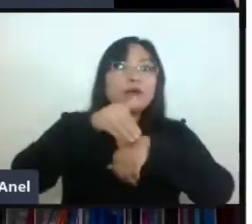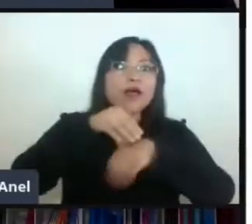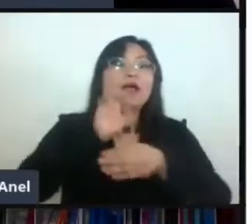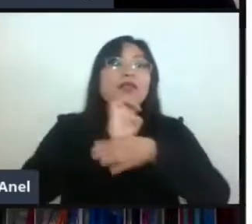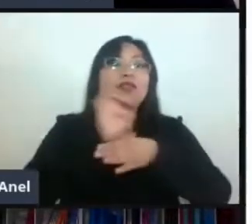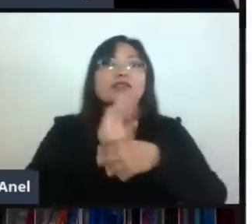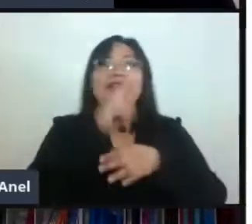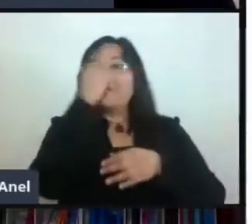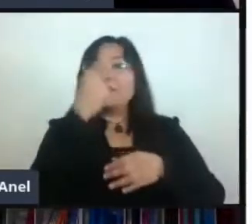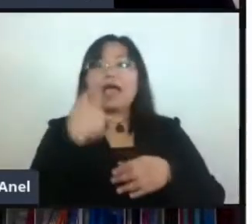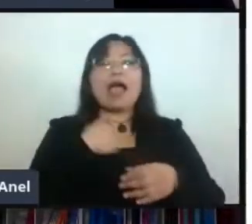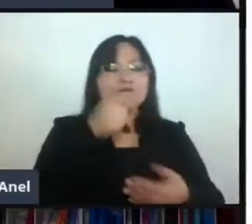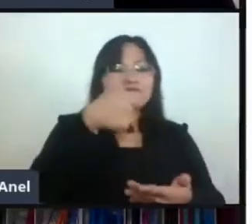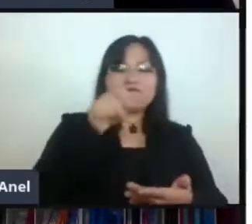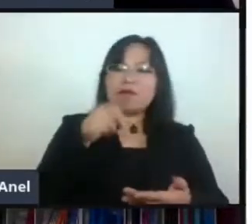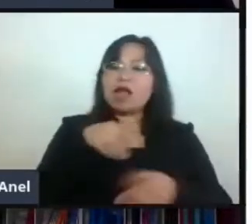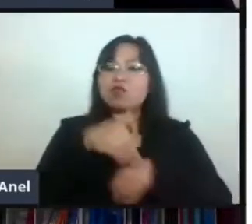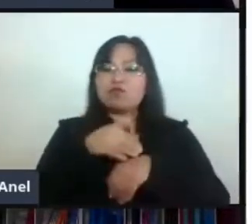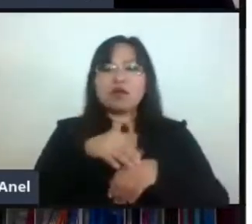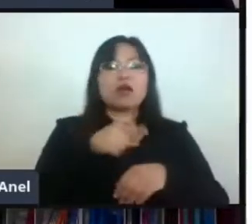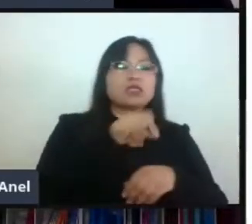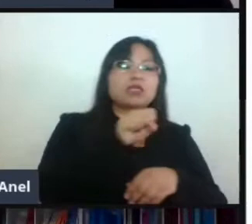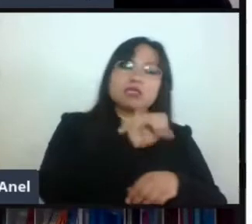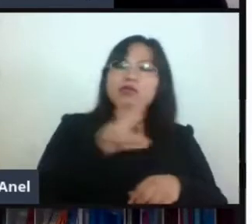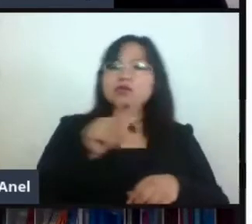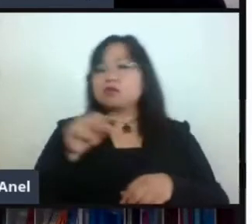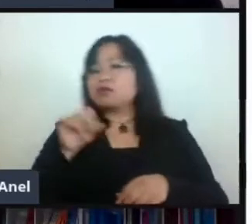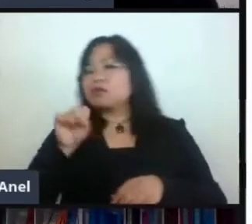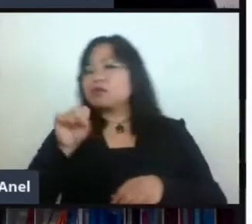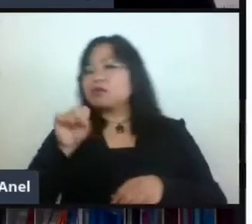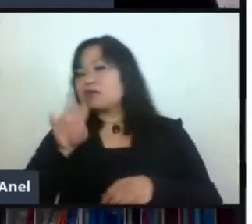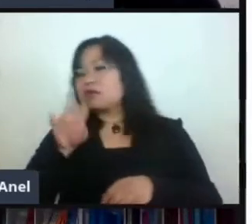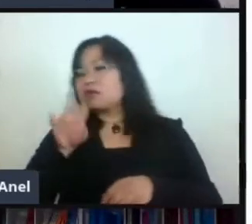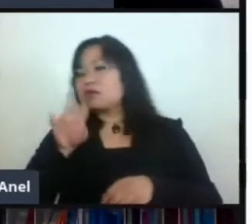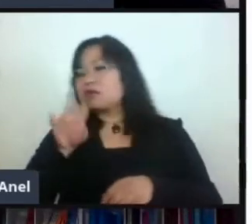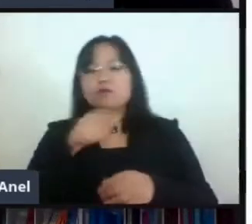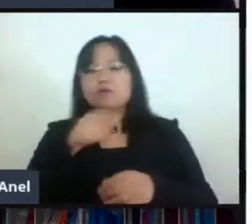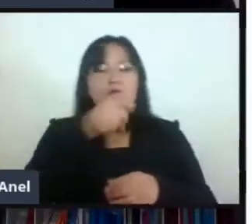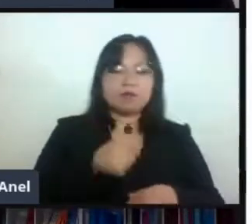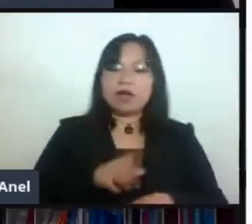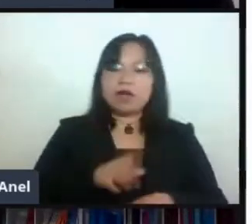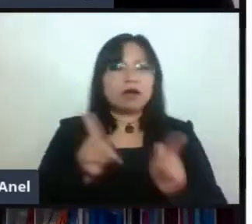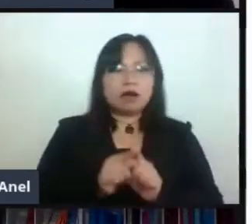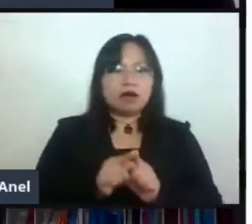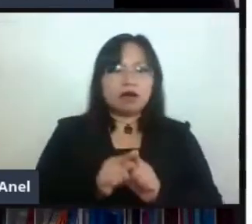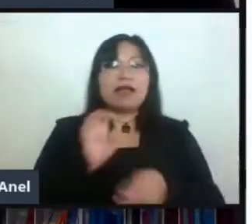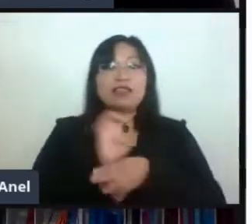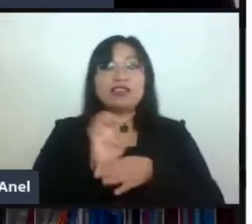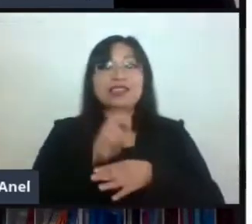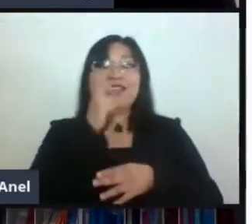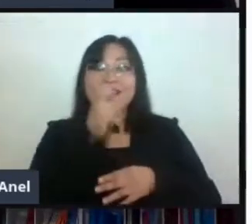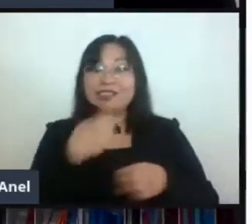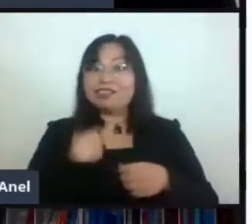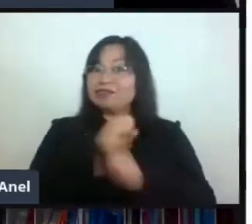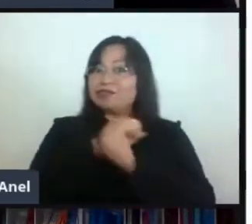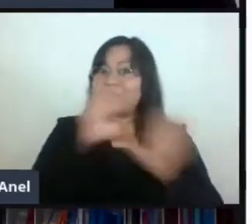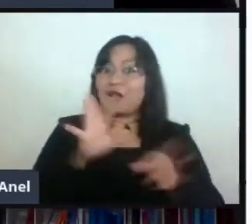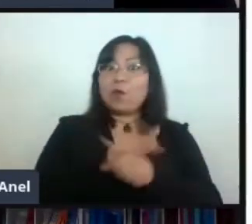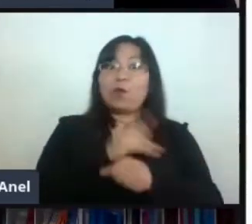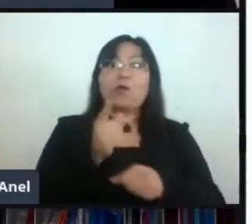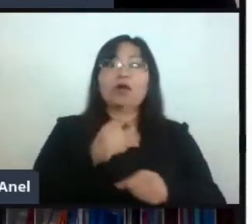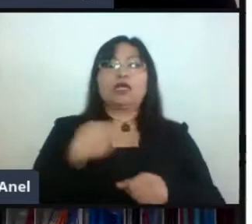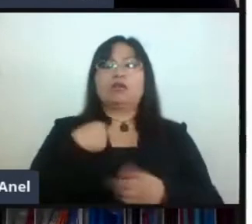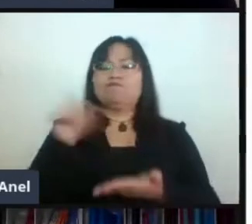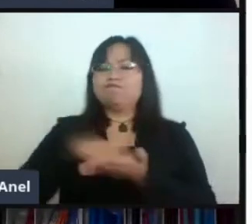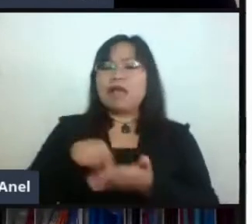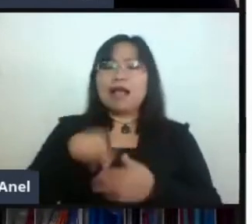corresponde con cada colección, ¿de acuerdo? Entonces, bueno, yo tengo que tener claro eso. Y puedo aceptar dibujos, fotos,